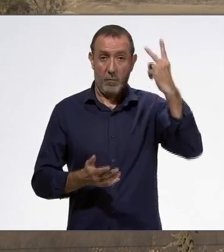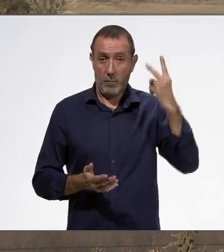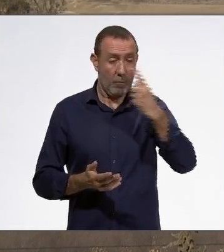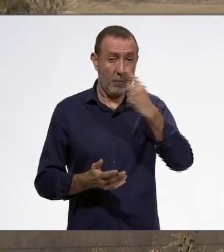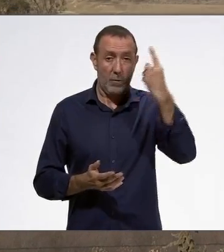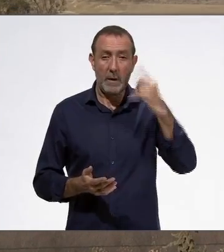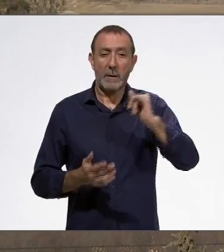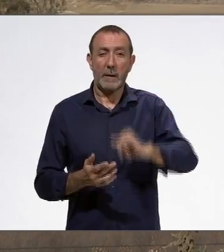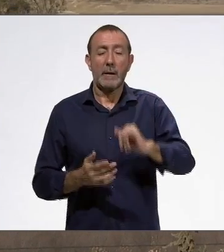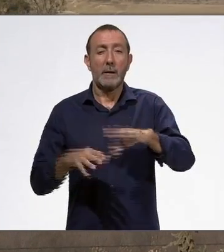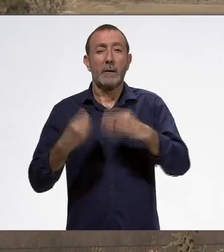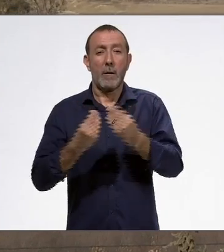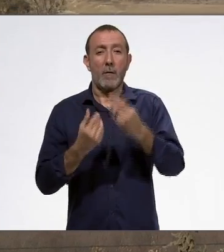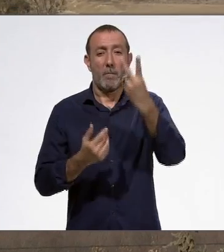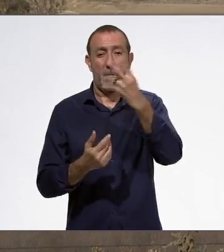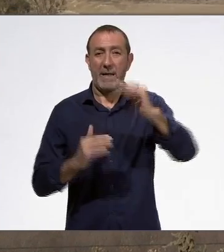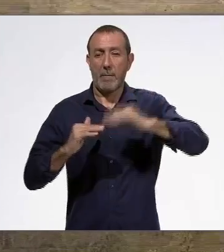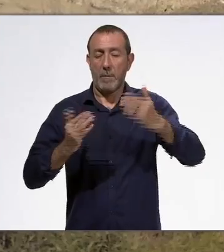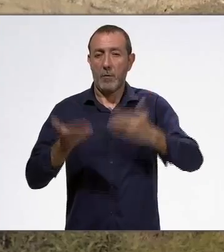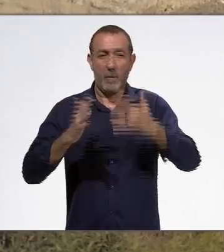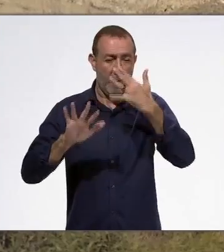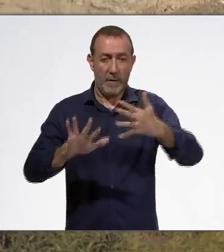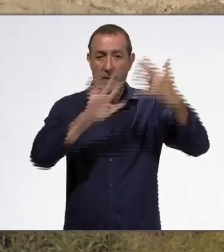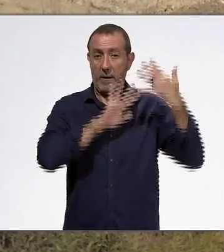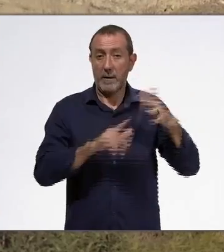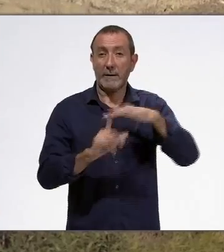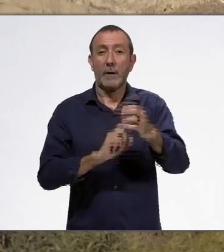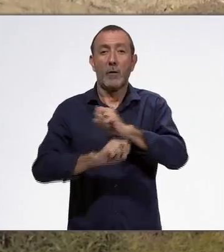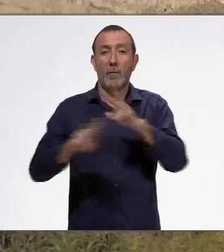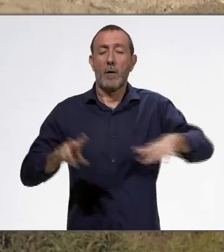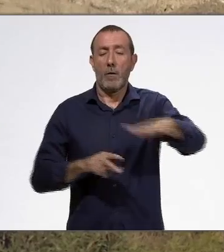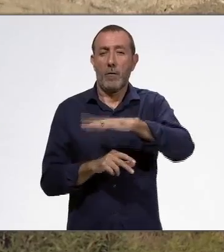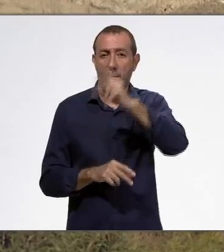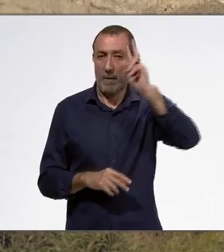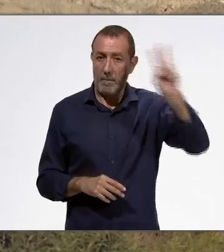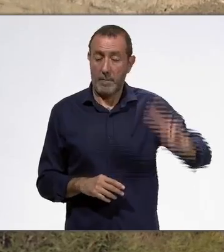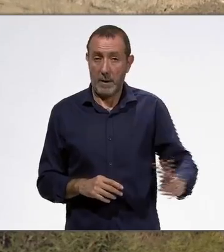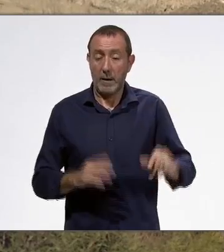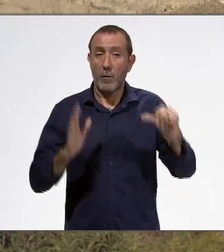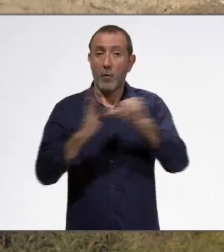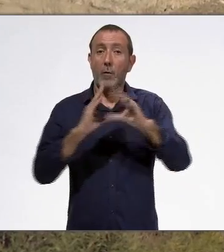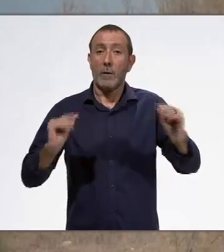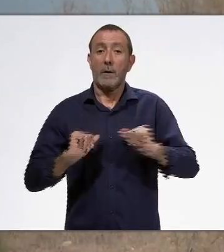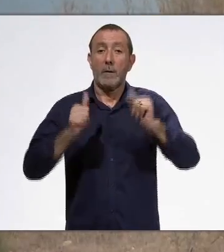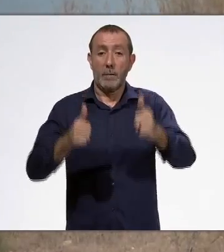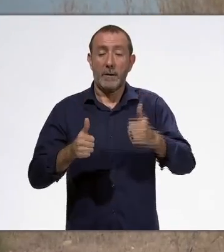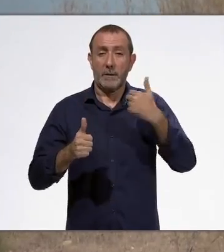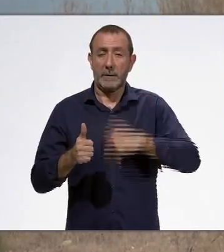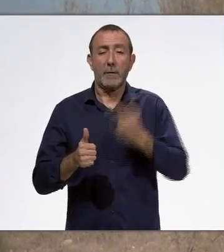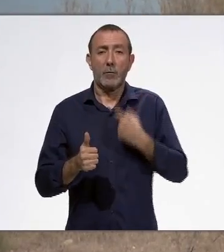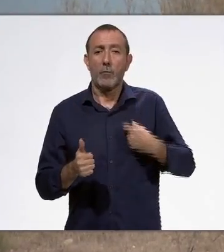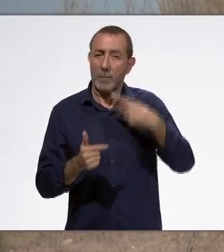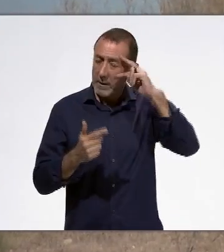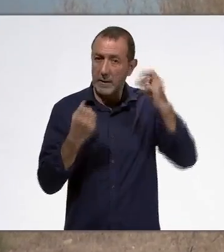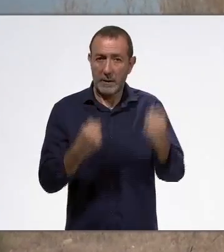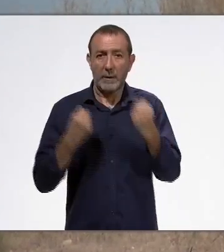que la media de los últimos 10 años el que peor situación presenta es el de la viñuela la junta de Andalucía puesto en marcha ya el comité